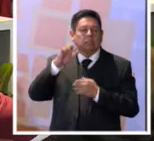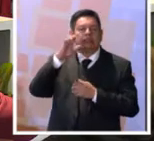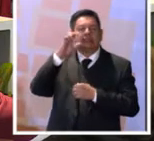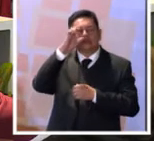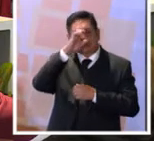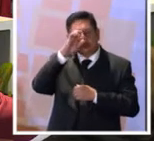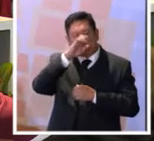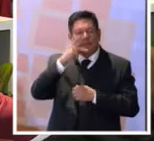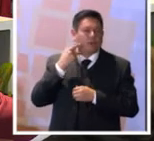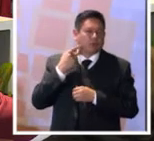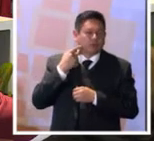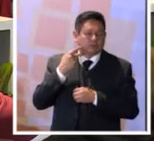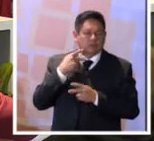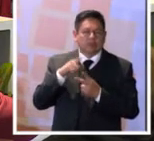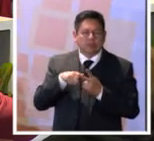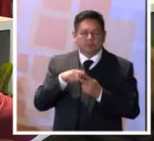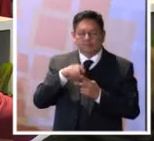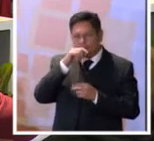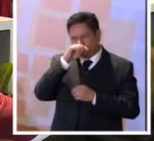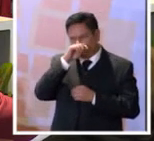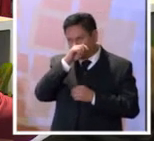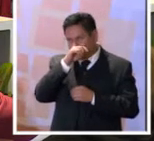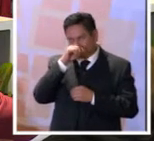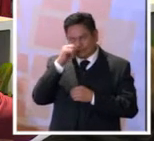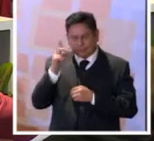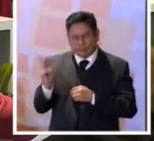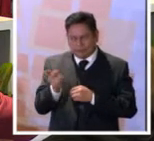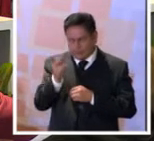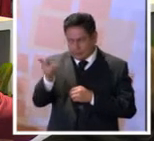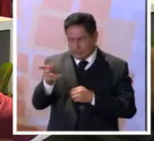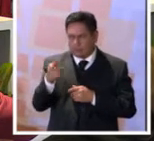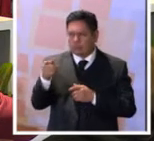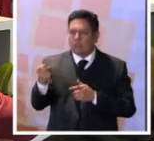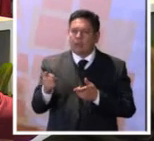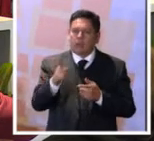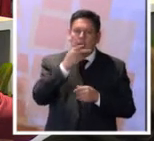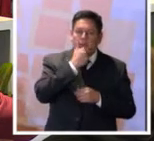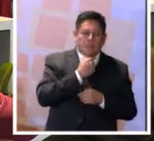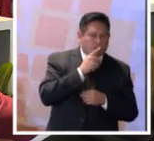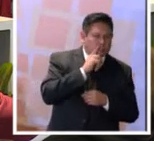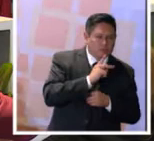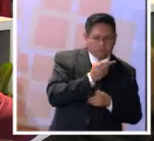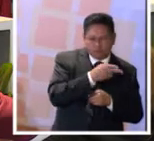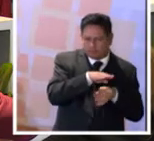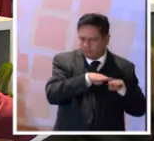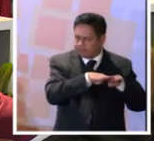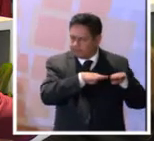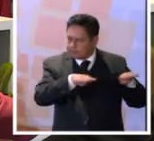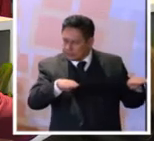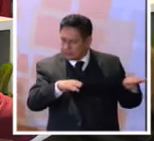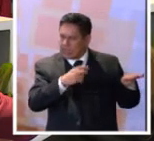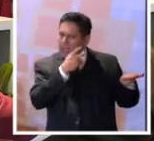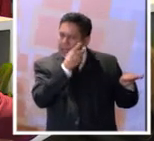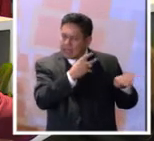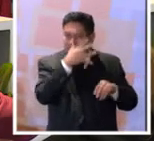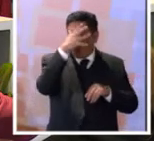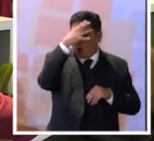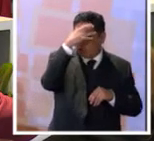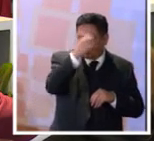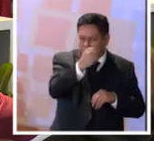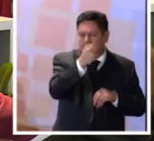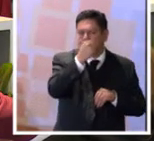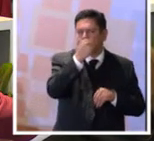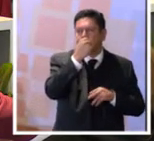¿tendría límites la interpretación con perspectiva de género? Es decir, estas interpretaciones que nos